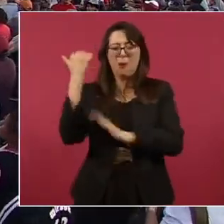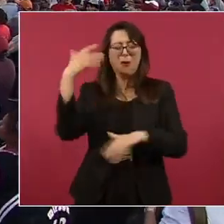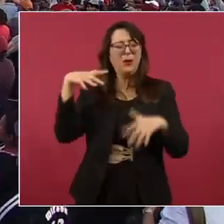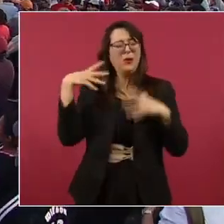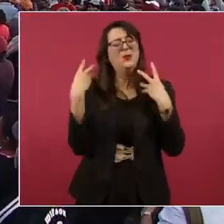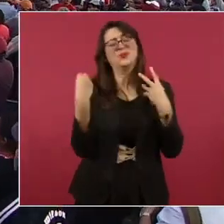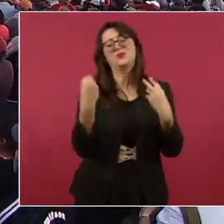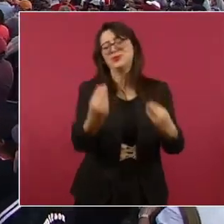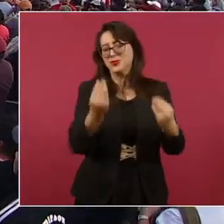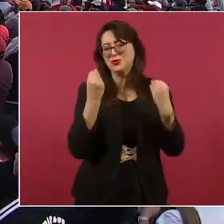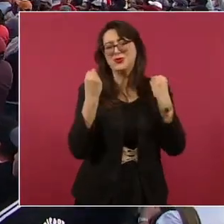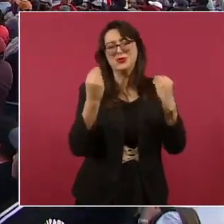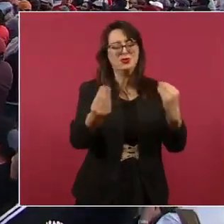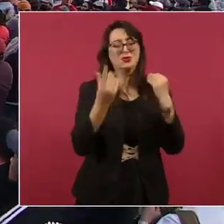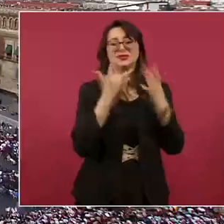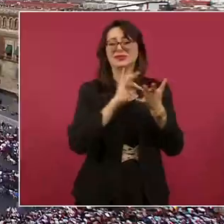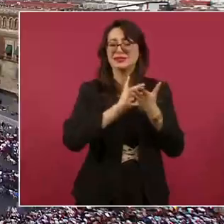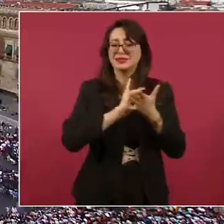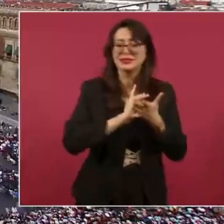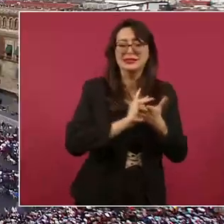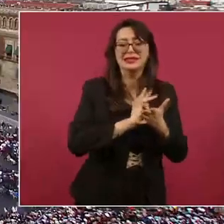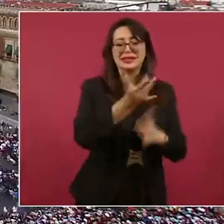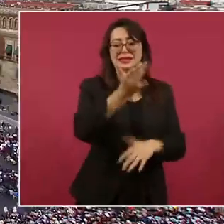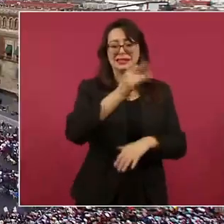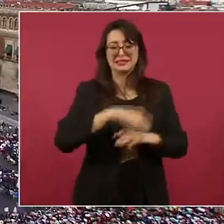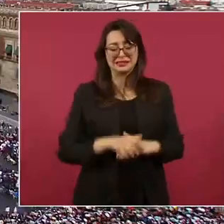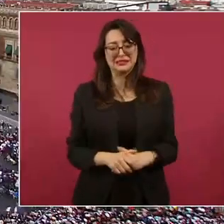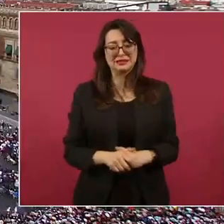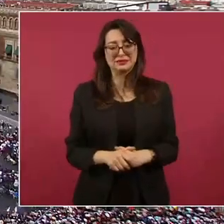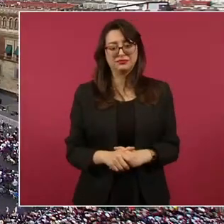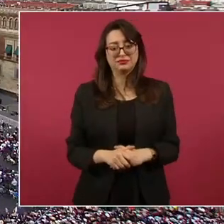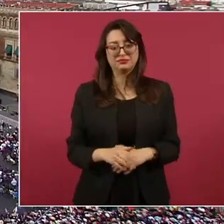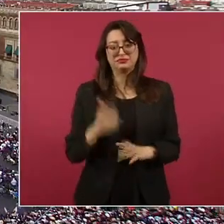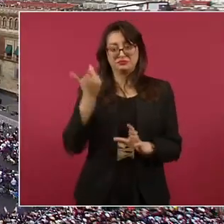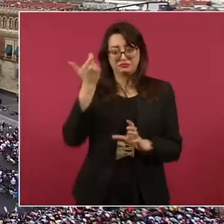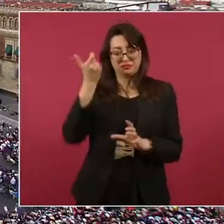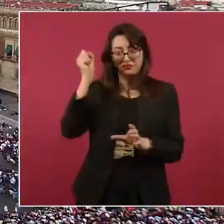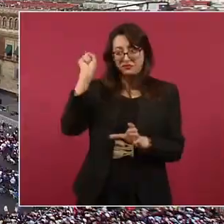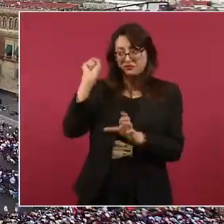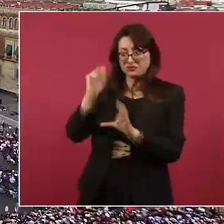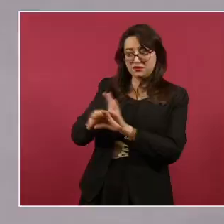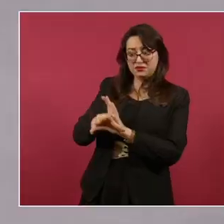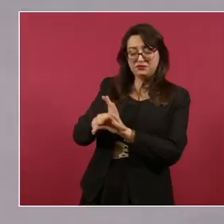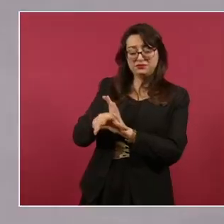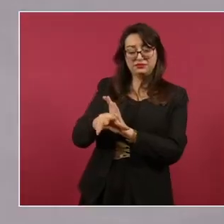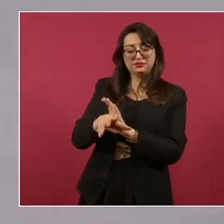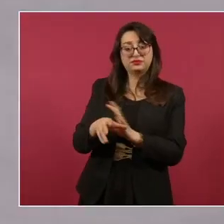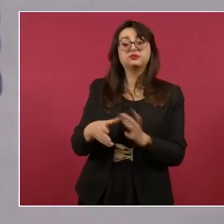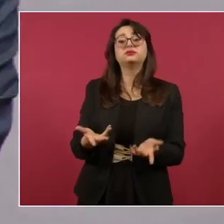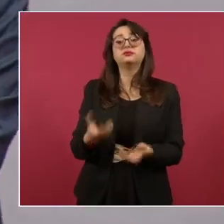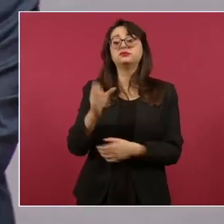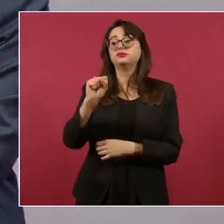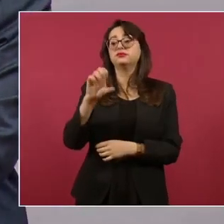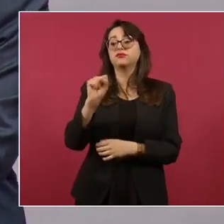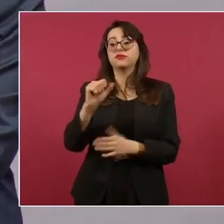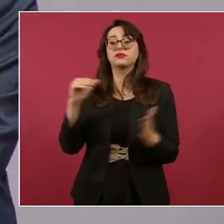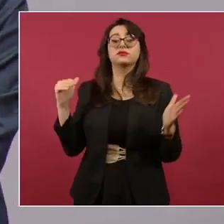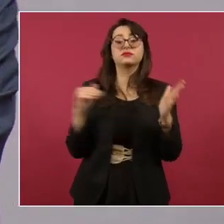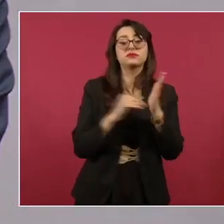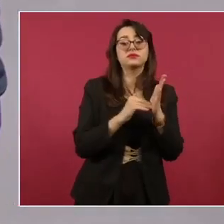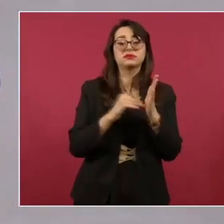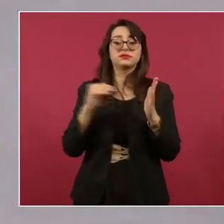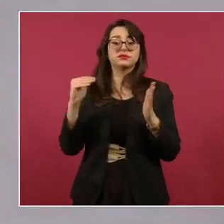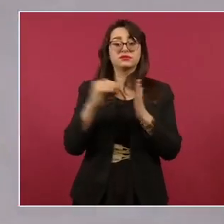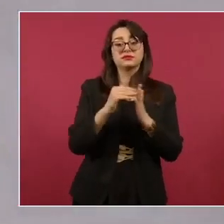El año pasado, esas remesas casi llegan a 60,000 millones